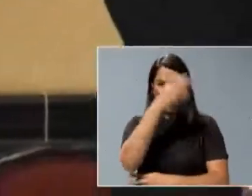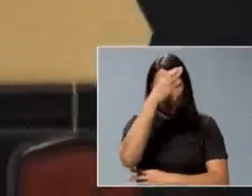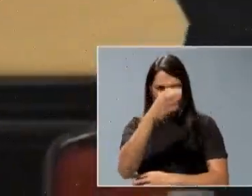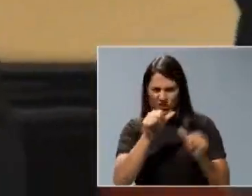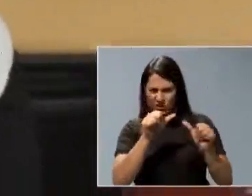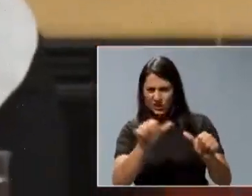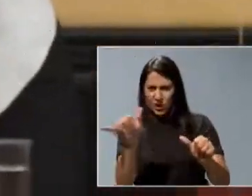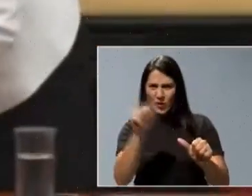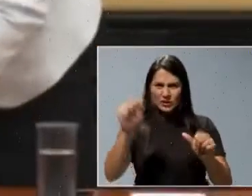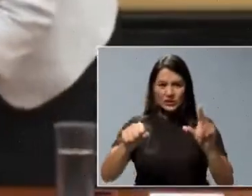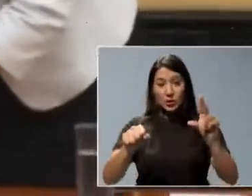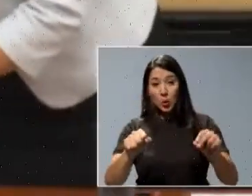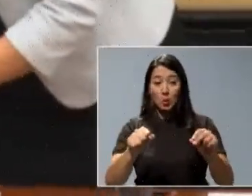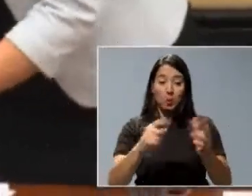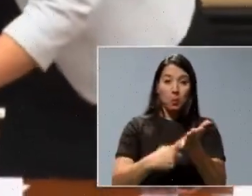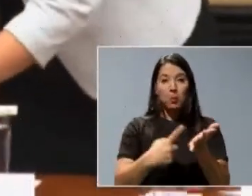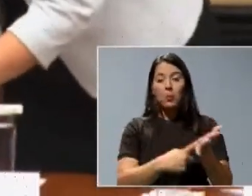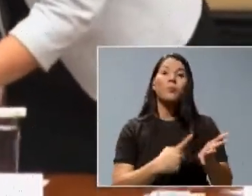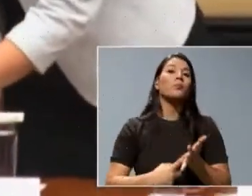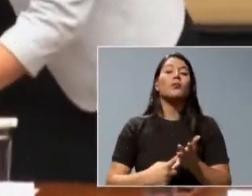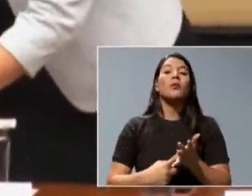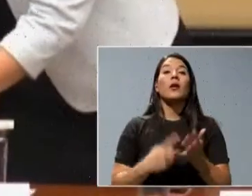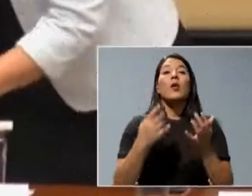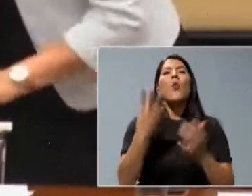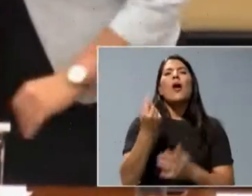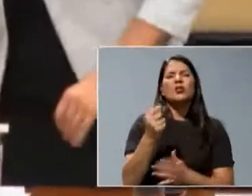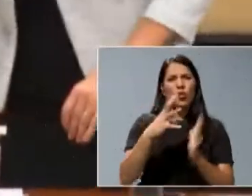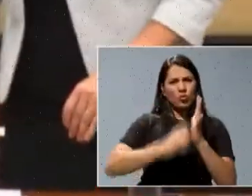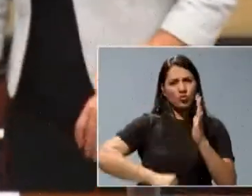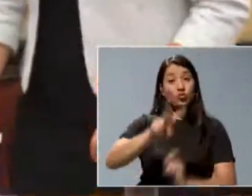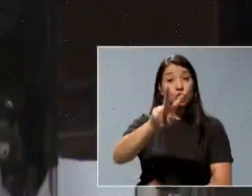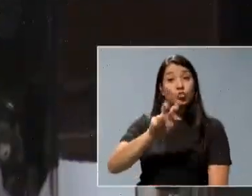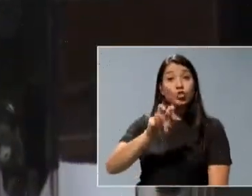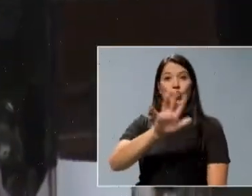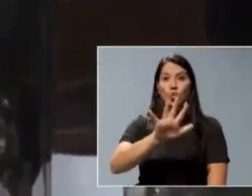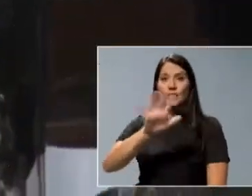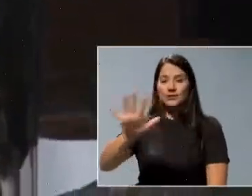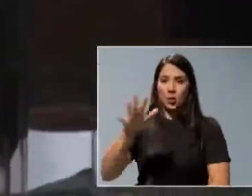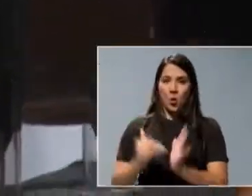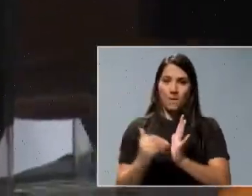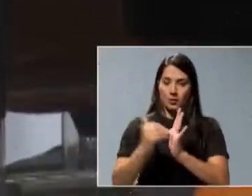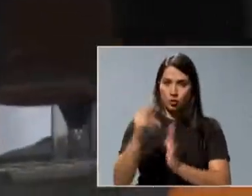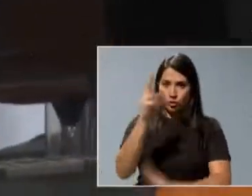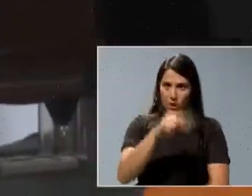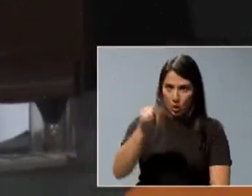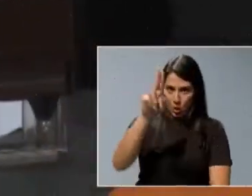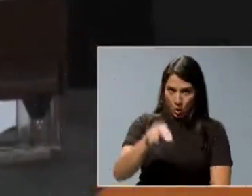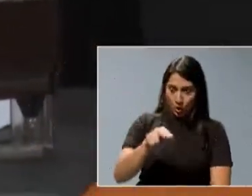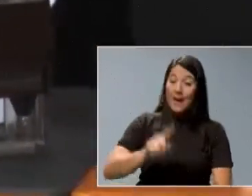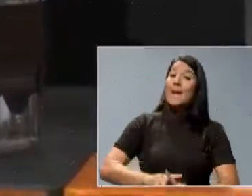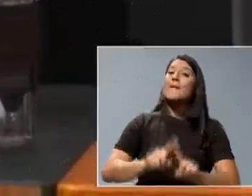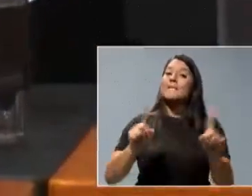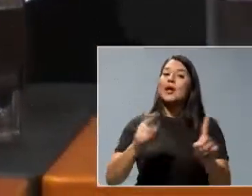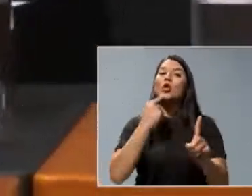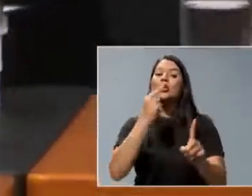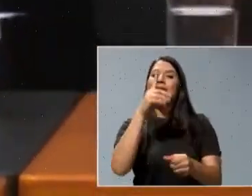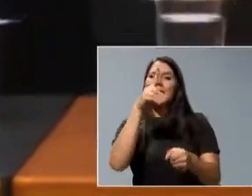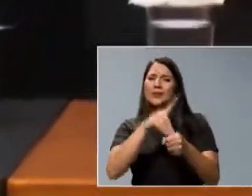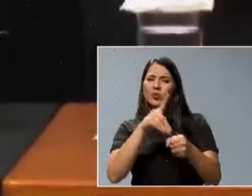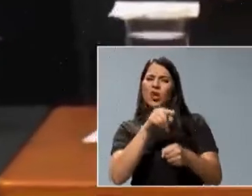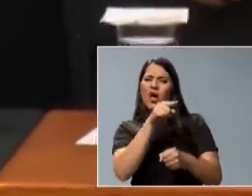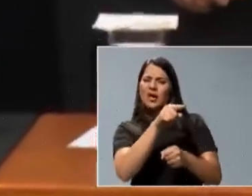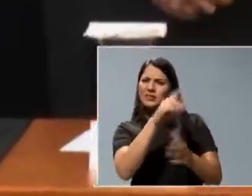el informe de mayoría con ese recorte por 255 millones de colones, entre otros, admiten que esa restricción